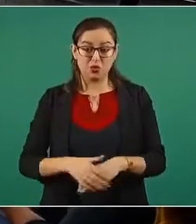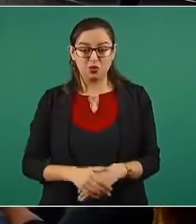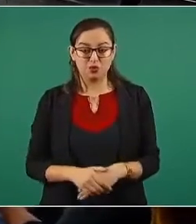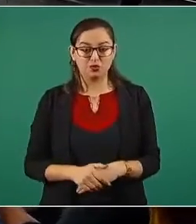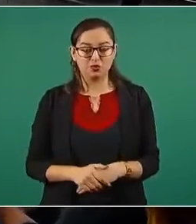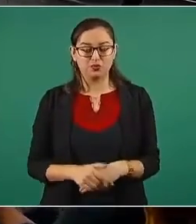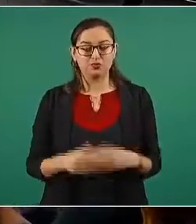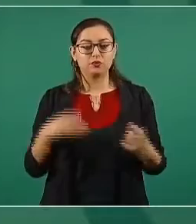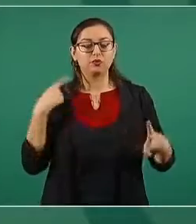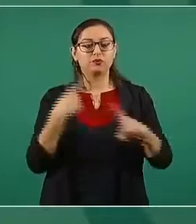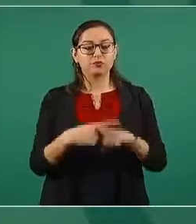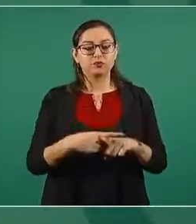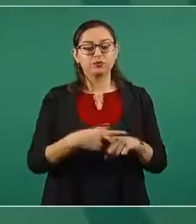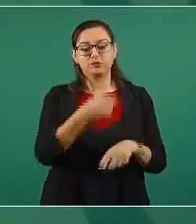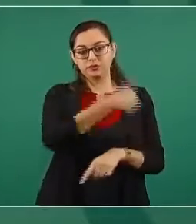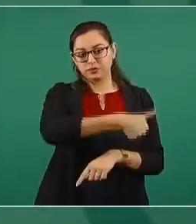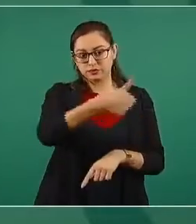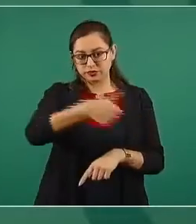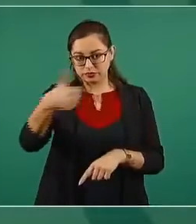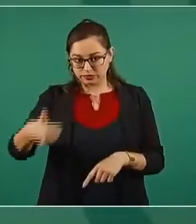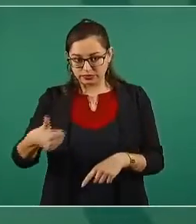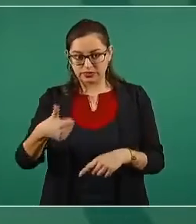cuenta otros gastos de vigilancia.